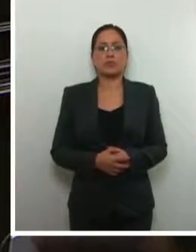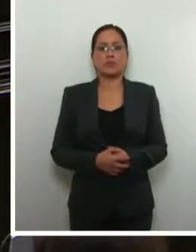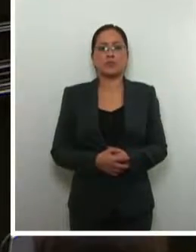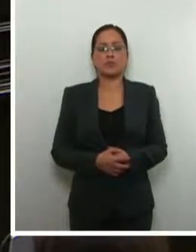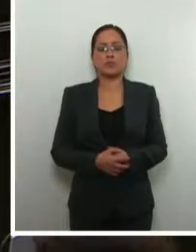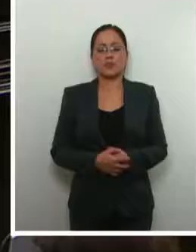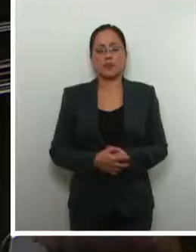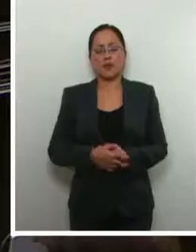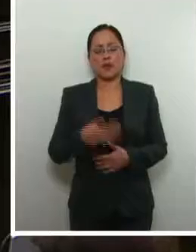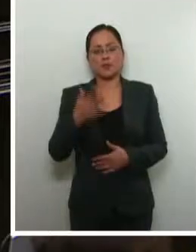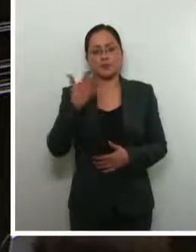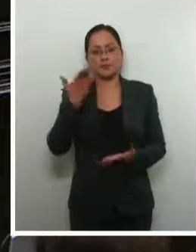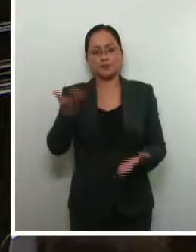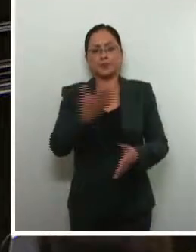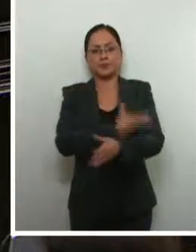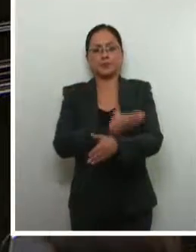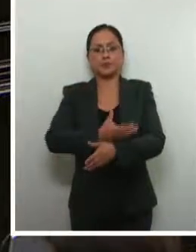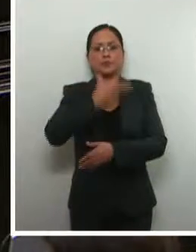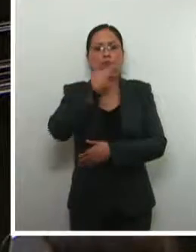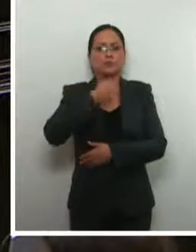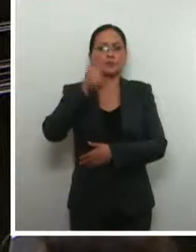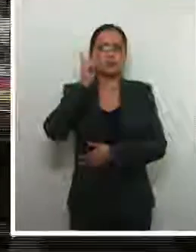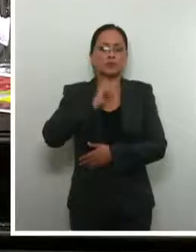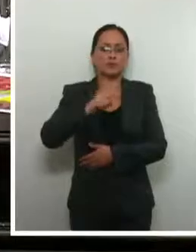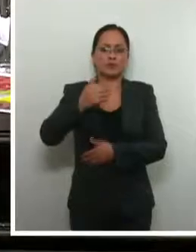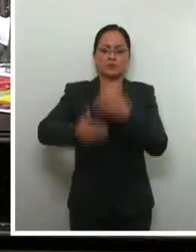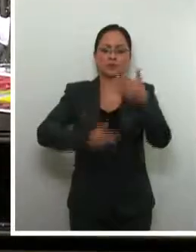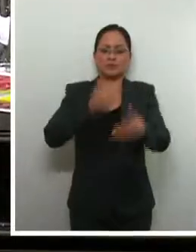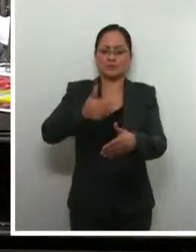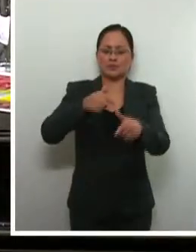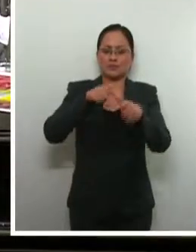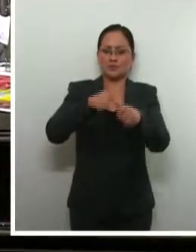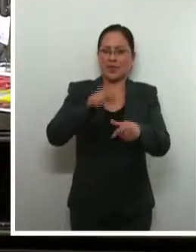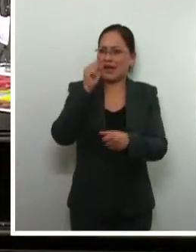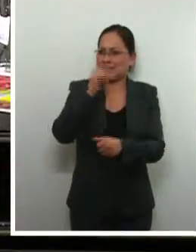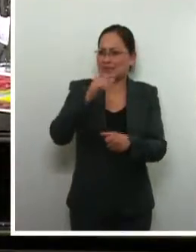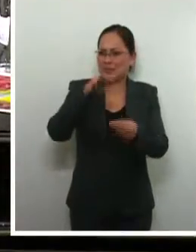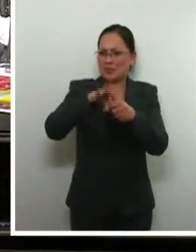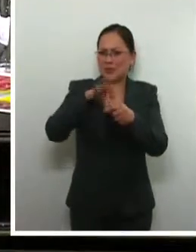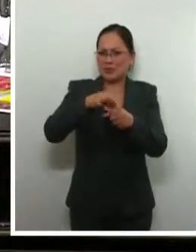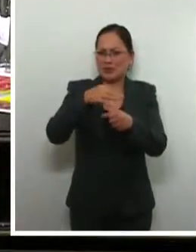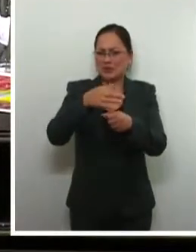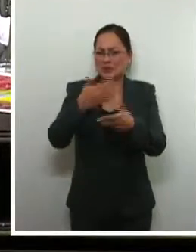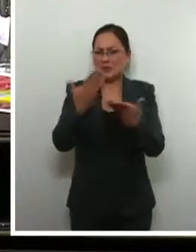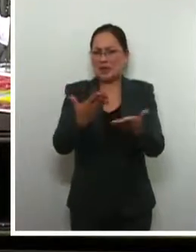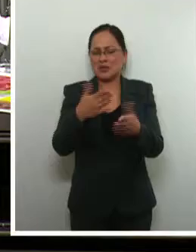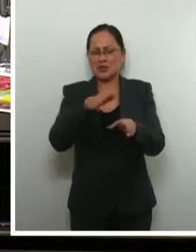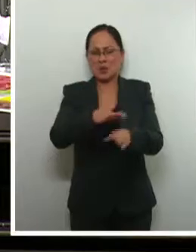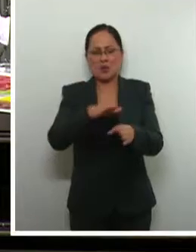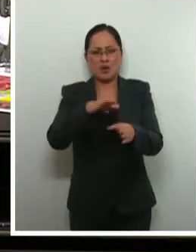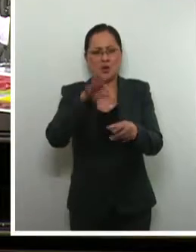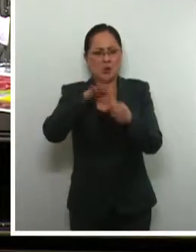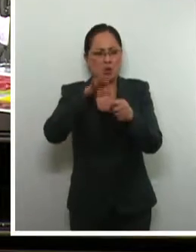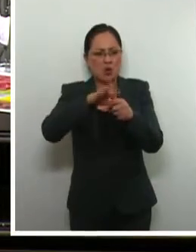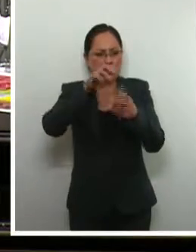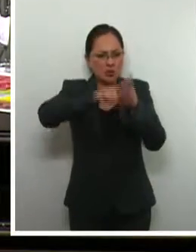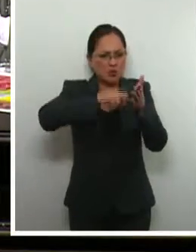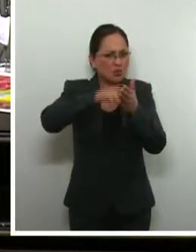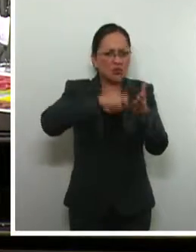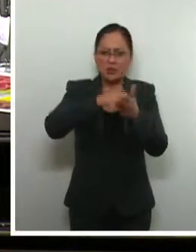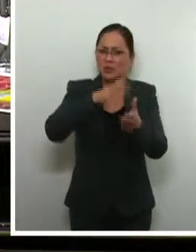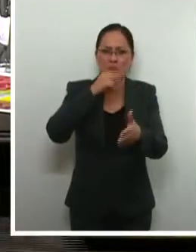Sí, miren, compañeras y compañeros, no podemos proceder de esta forma en cuanto a las rectificaciones de